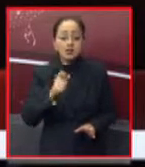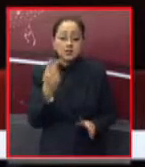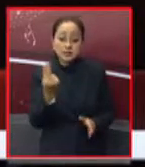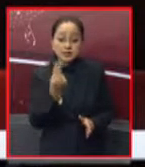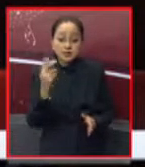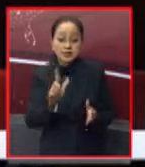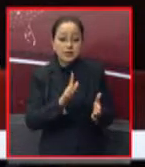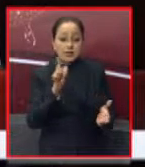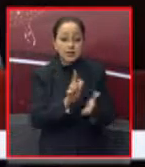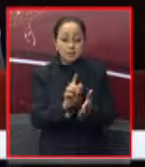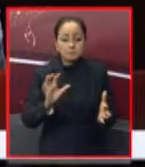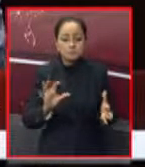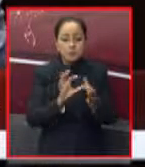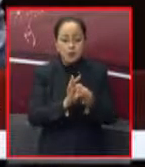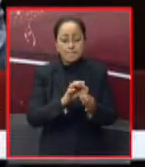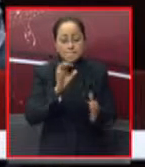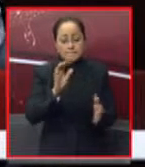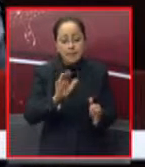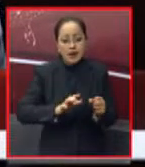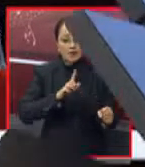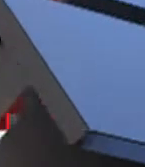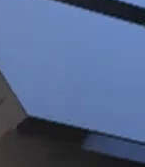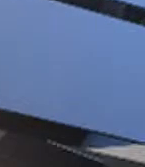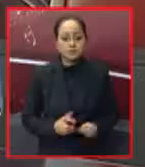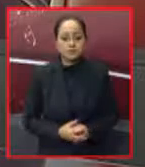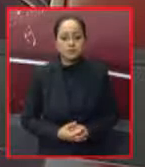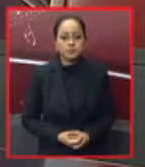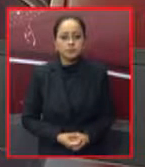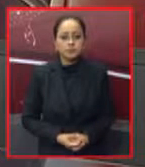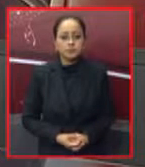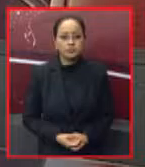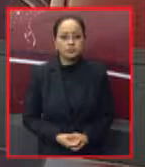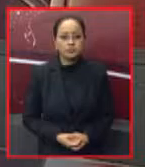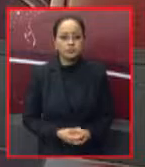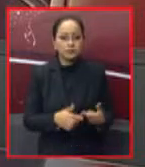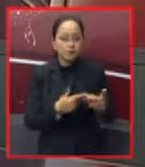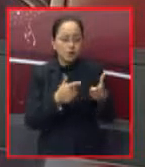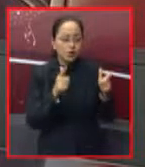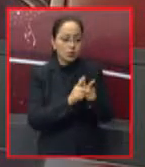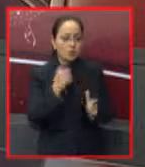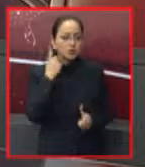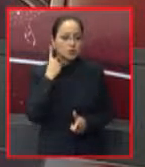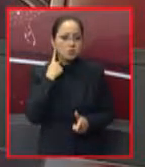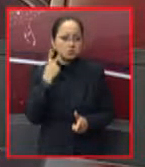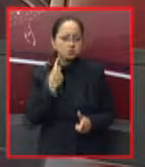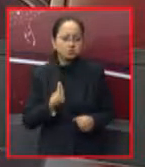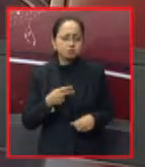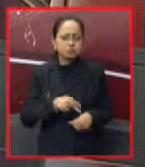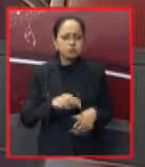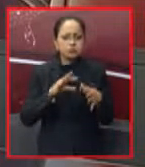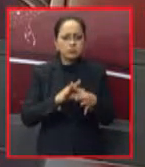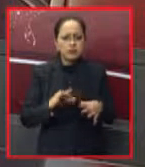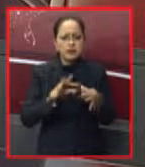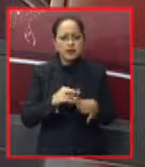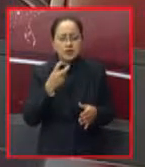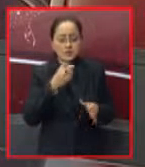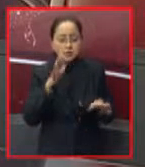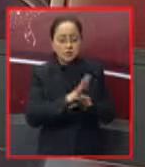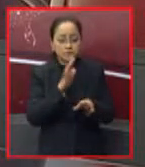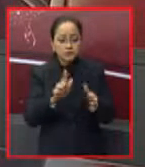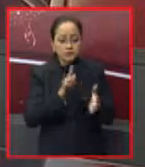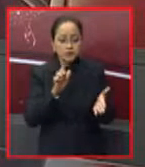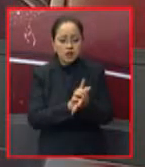ley en materia de bienestar animal. Los grupos parlamentarios precisaron que la reforma busca crear mecanismos